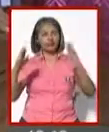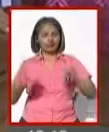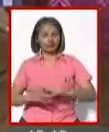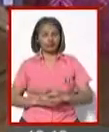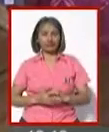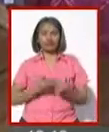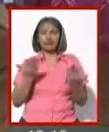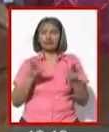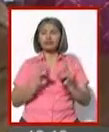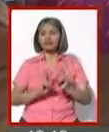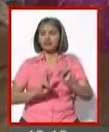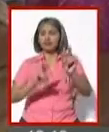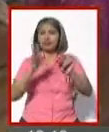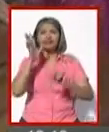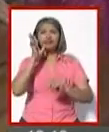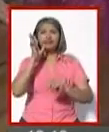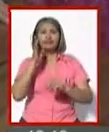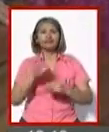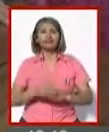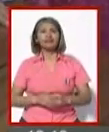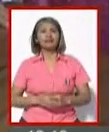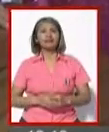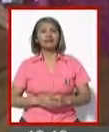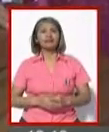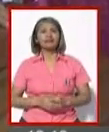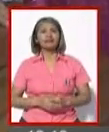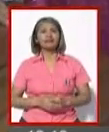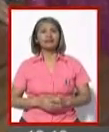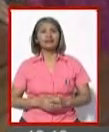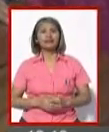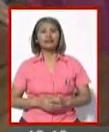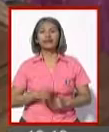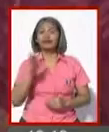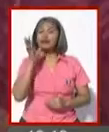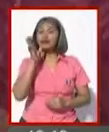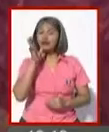están velándola a su madre, ¿cómo la recuerdan a él?